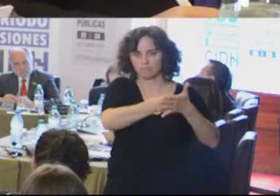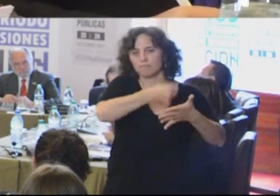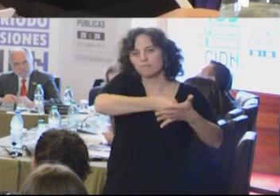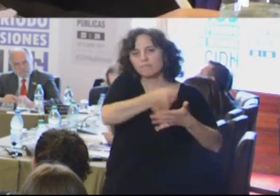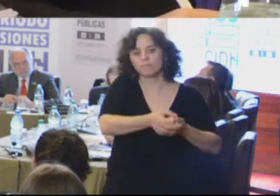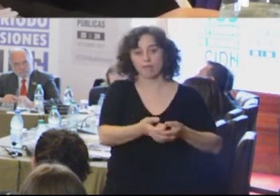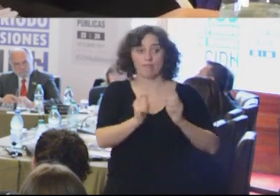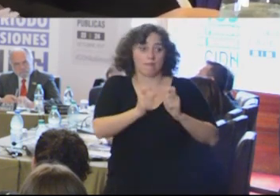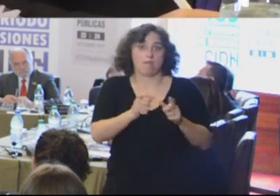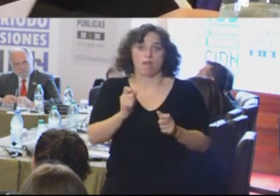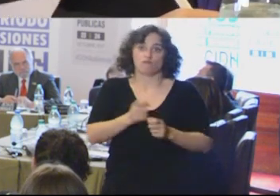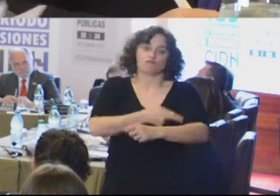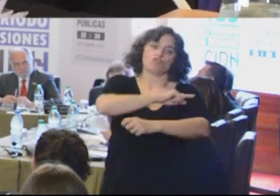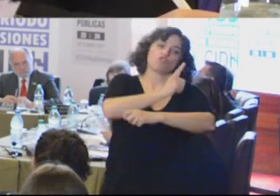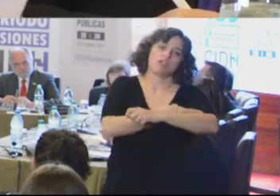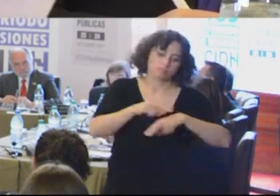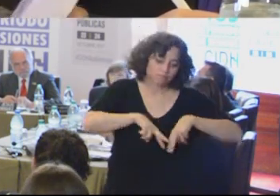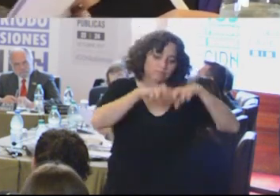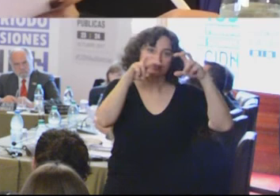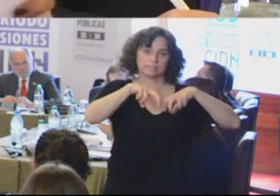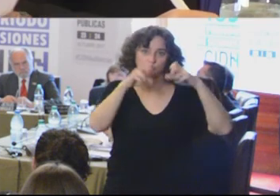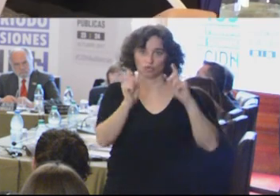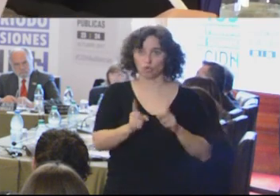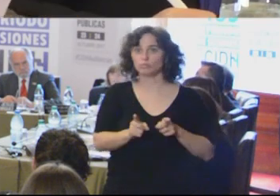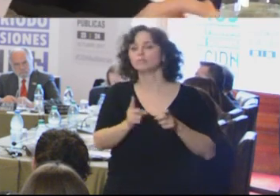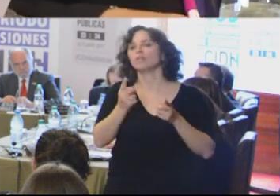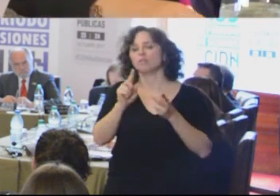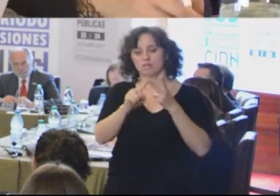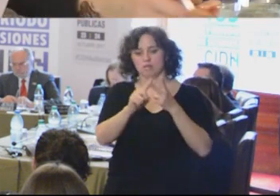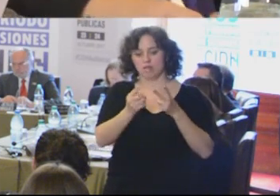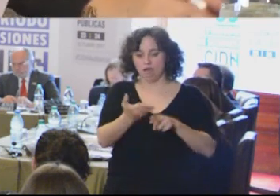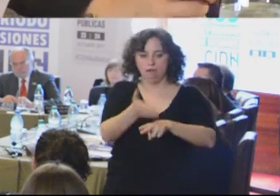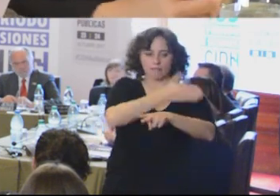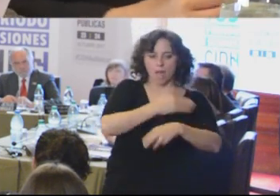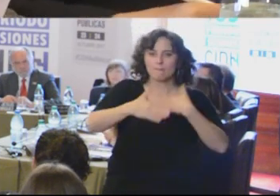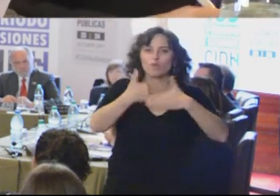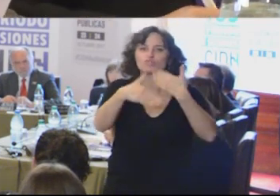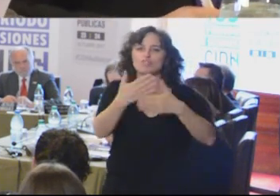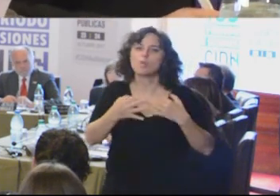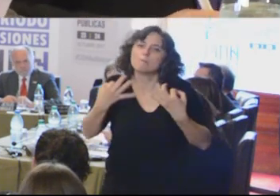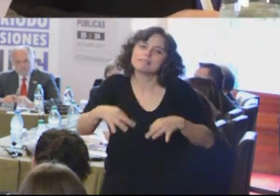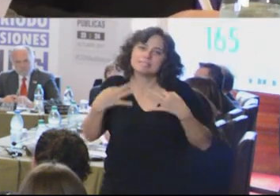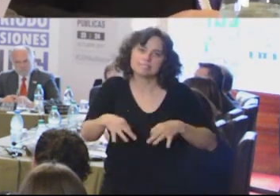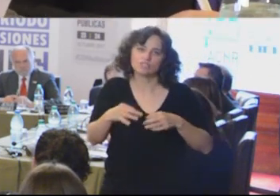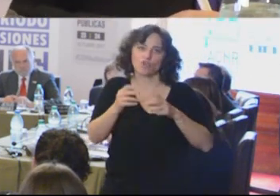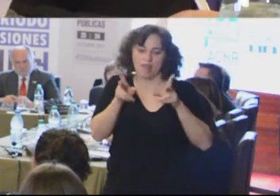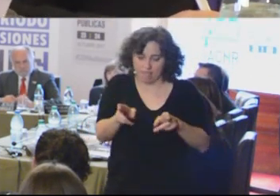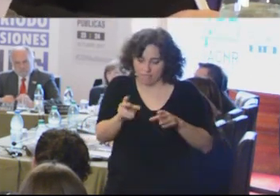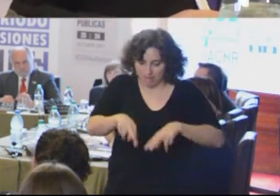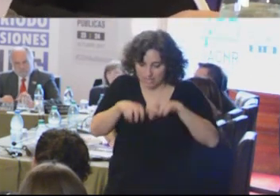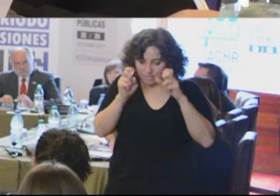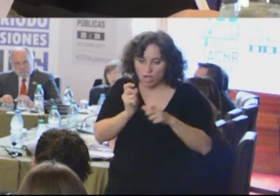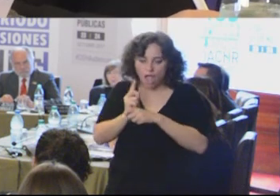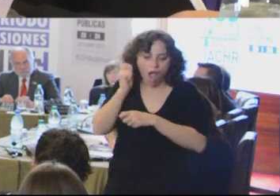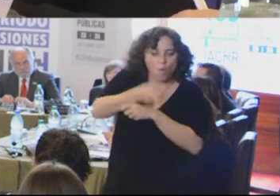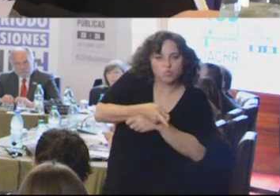la capacidad investigativa y de judicialización 2 adelantar procesos de especialización en la etapa de investigación y acusación